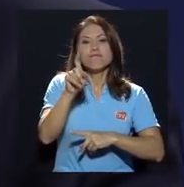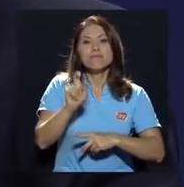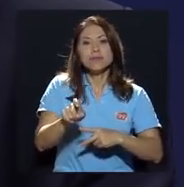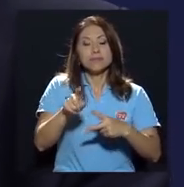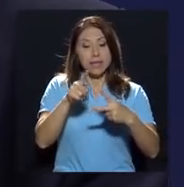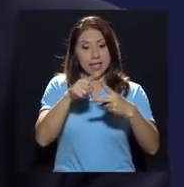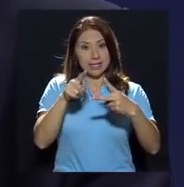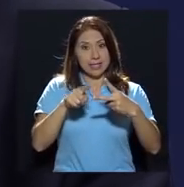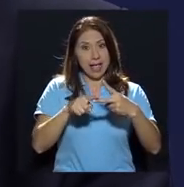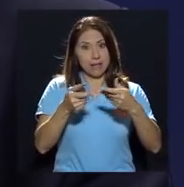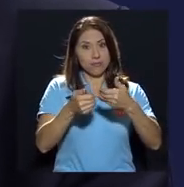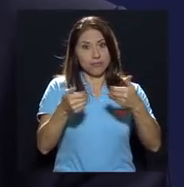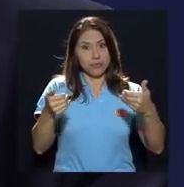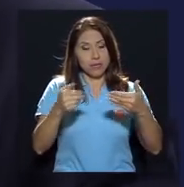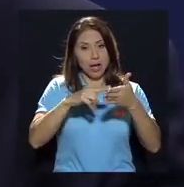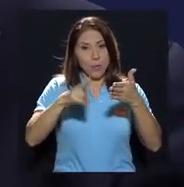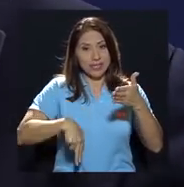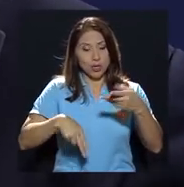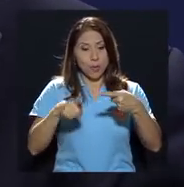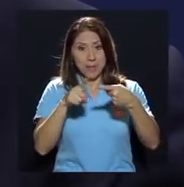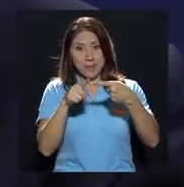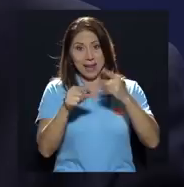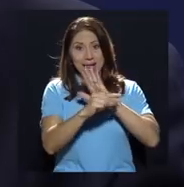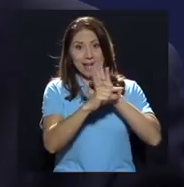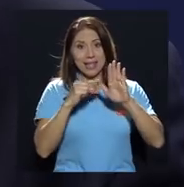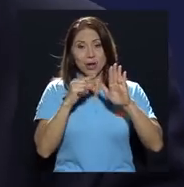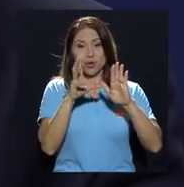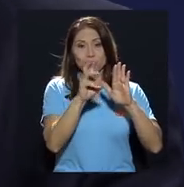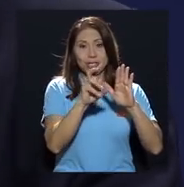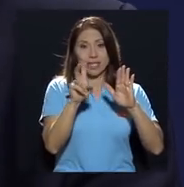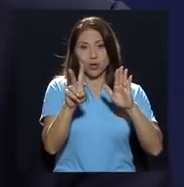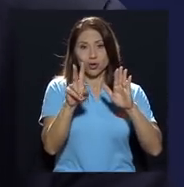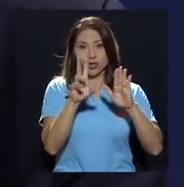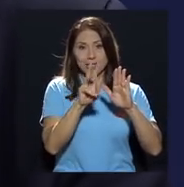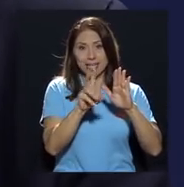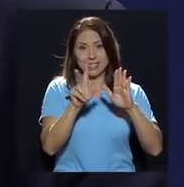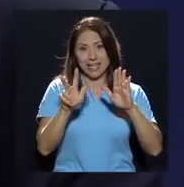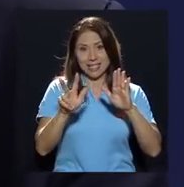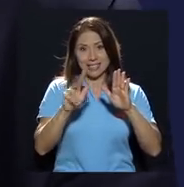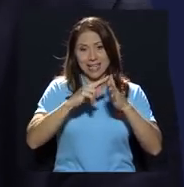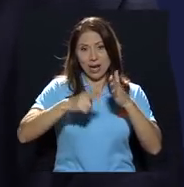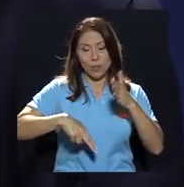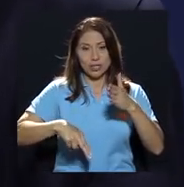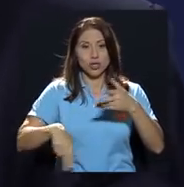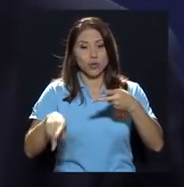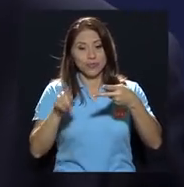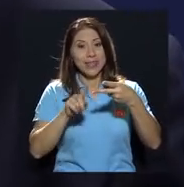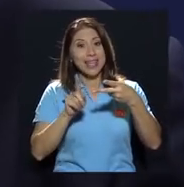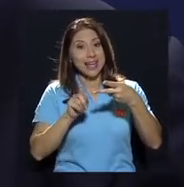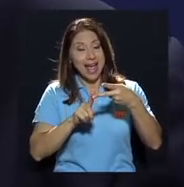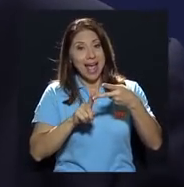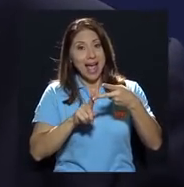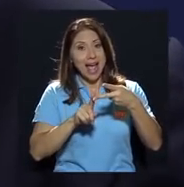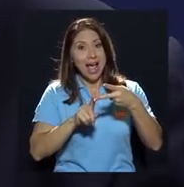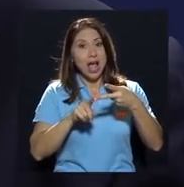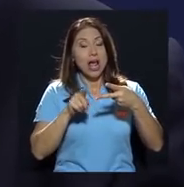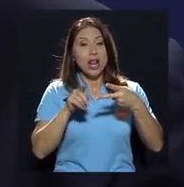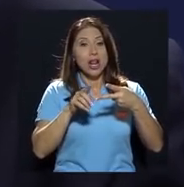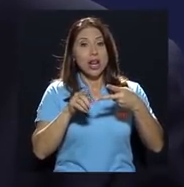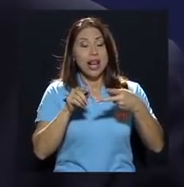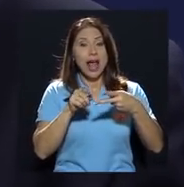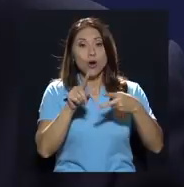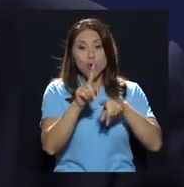tratadas separadamente por la convención la primera en el artículo 62 y 63 de la convención y la opinión la